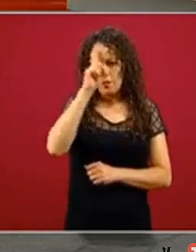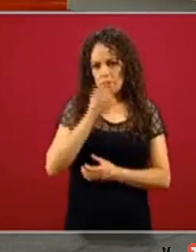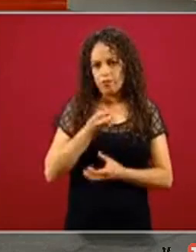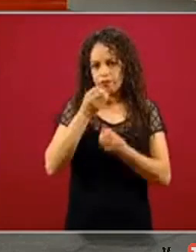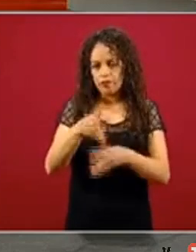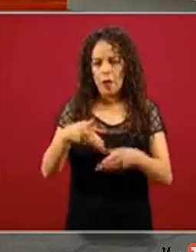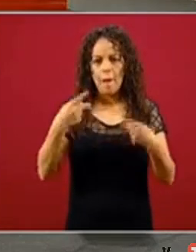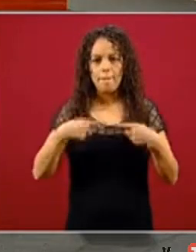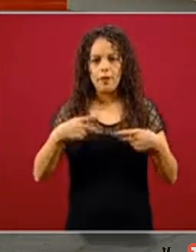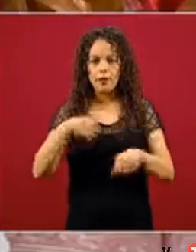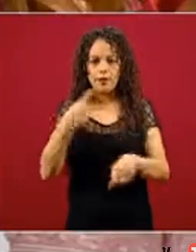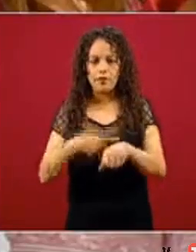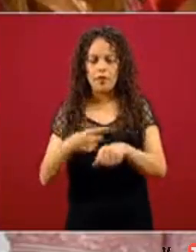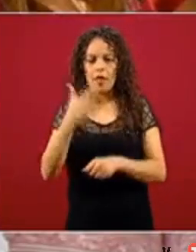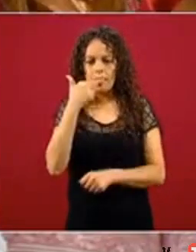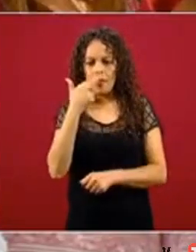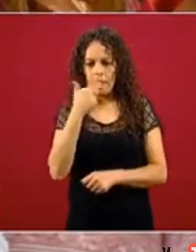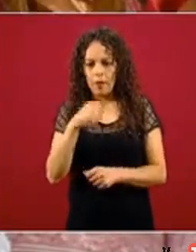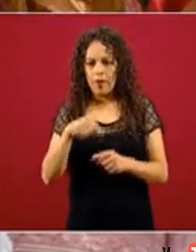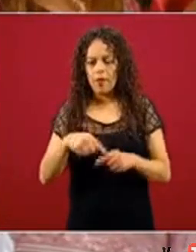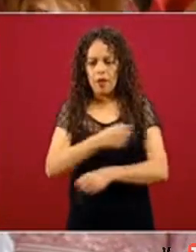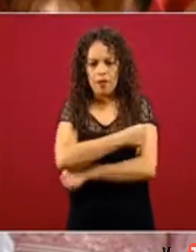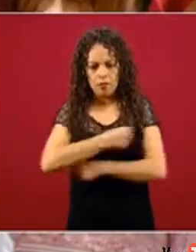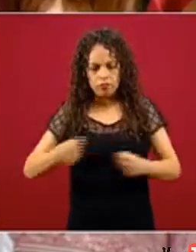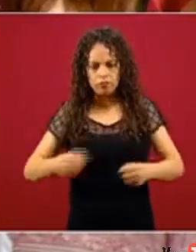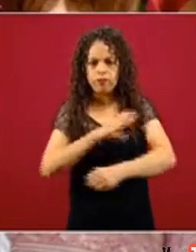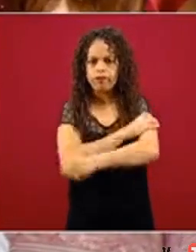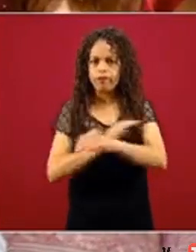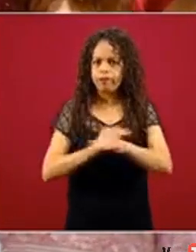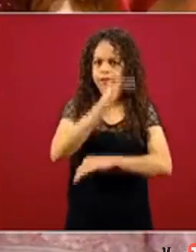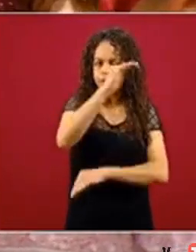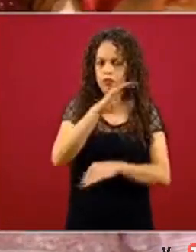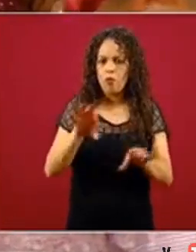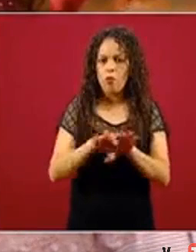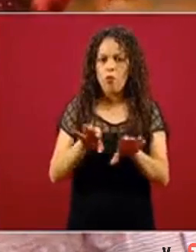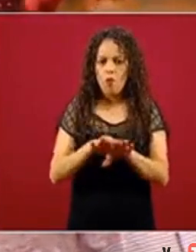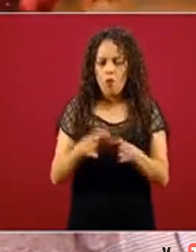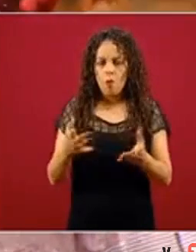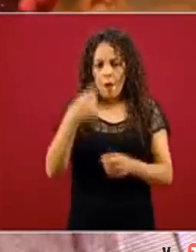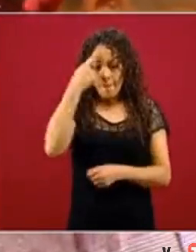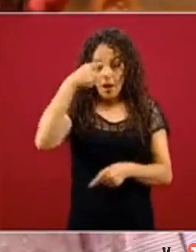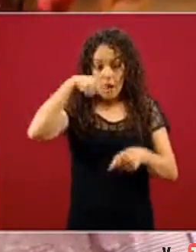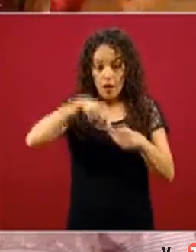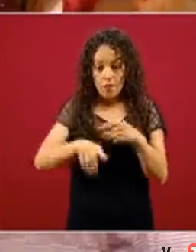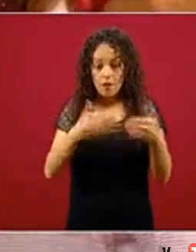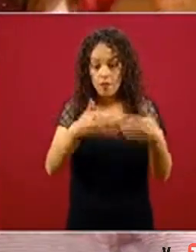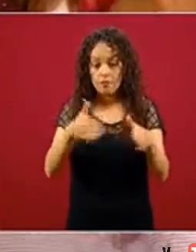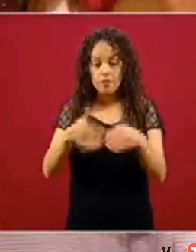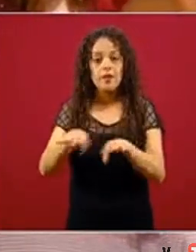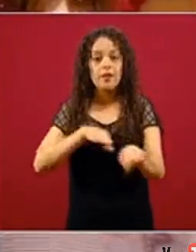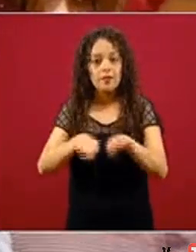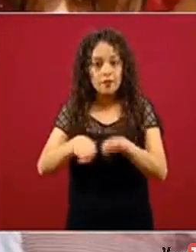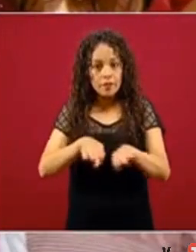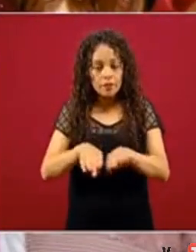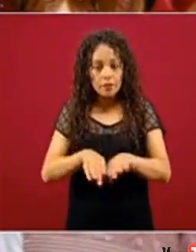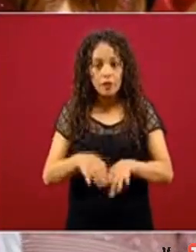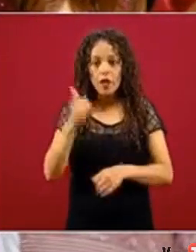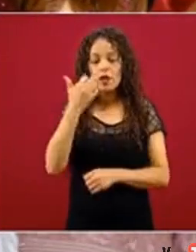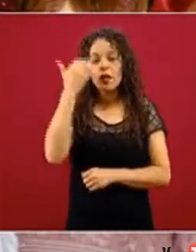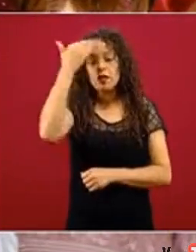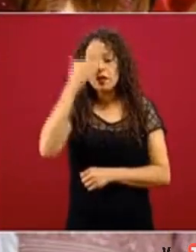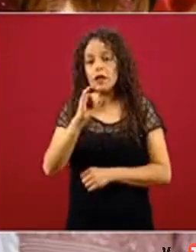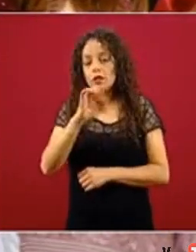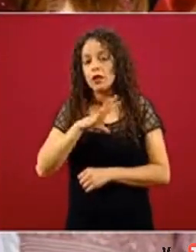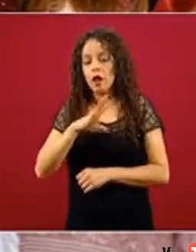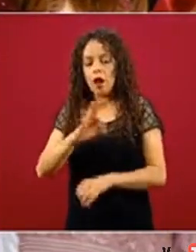obesidad, se emitirán para retorno laboral? ¿Y si habrá alguna protección o garantía en esta